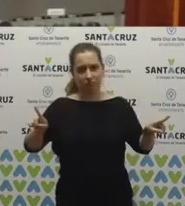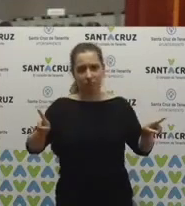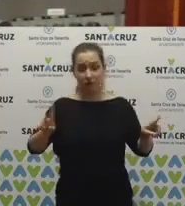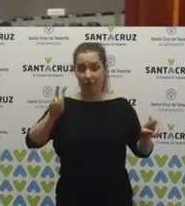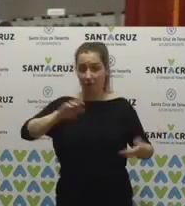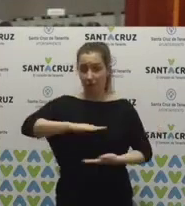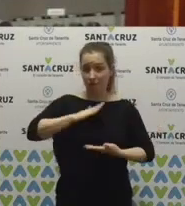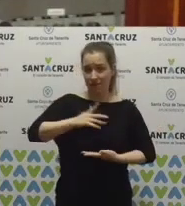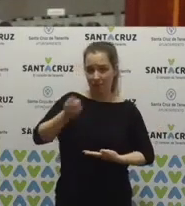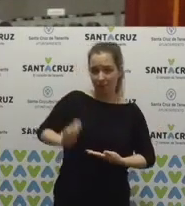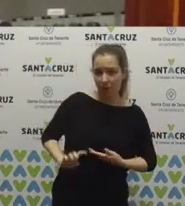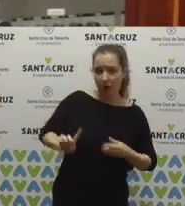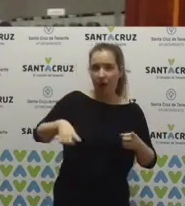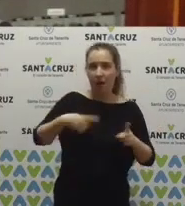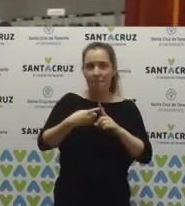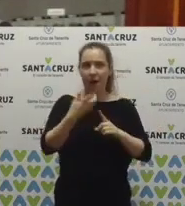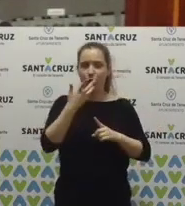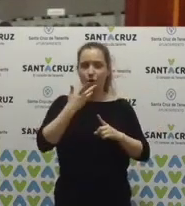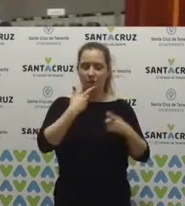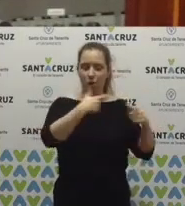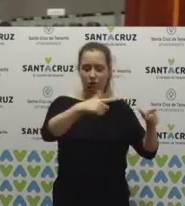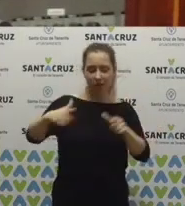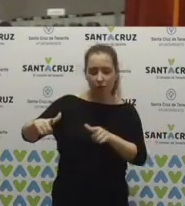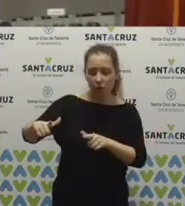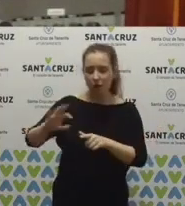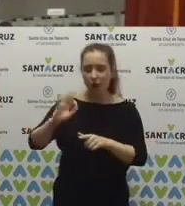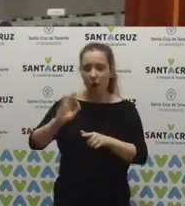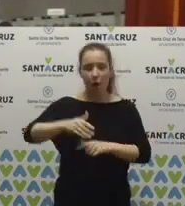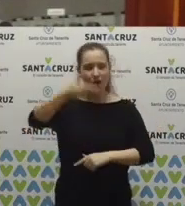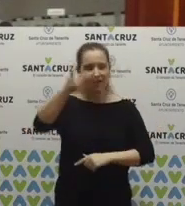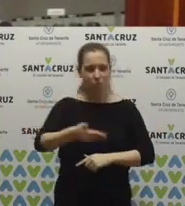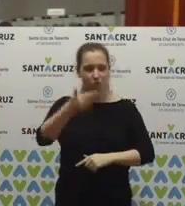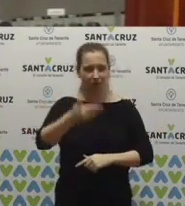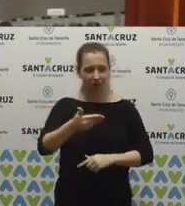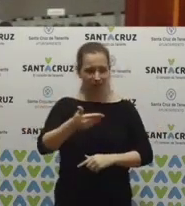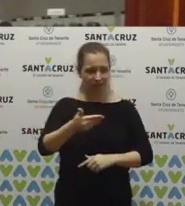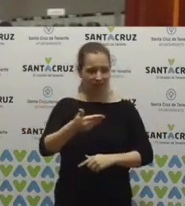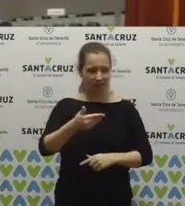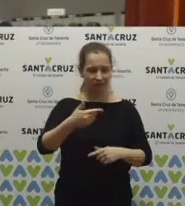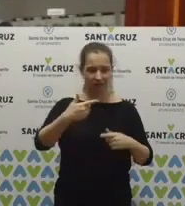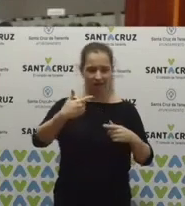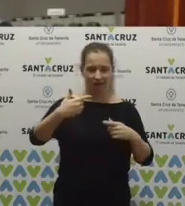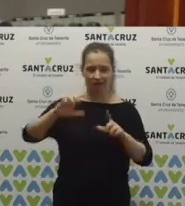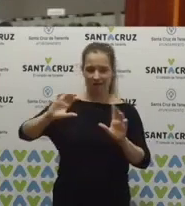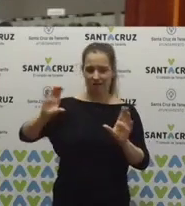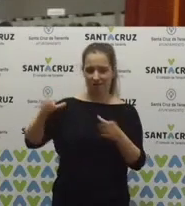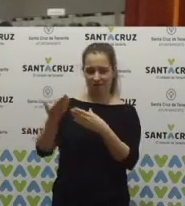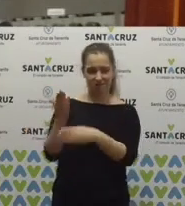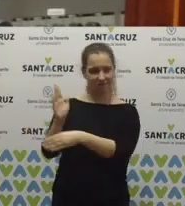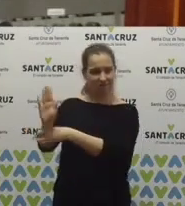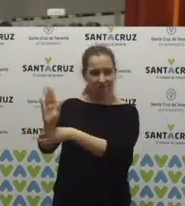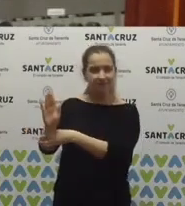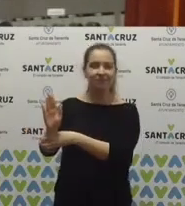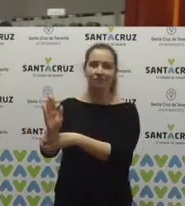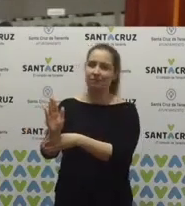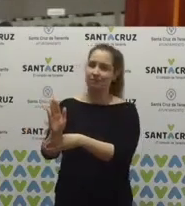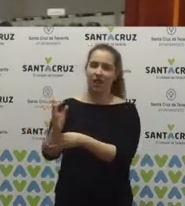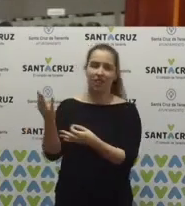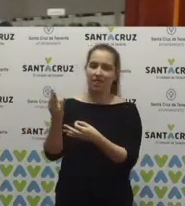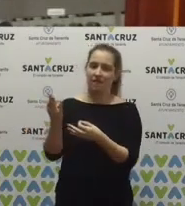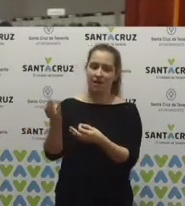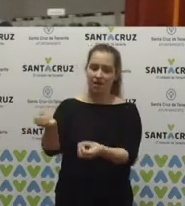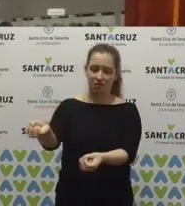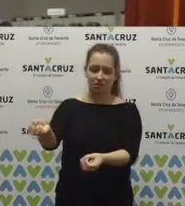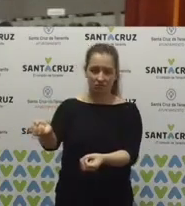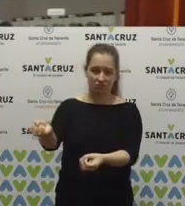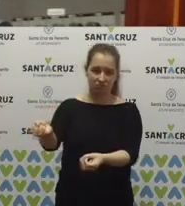conocimiento determinados sectores y la relevancia la representación de otros poder hacer aportaciones que enriquezcan las propuestas que